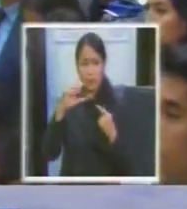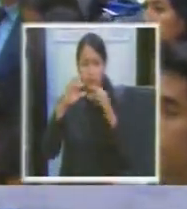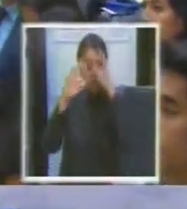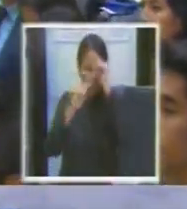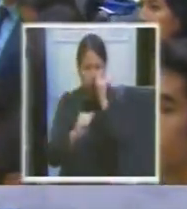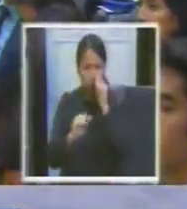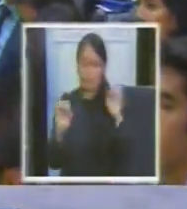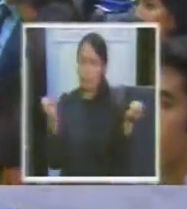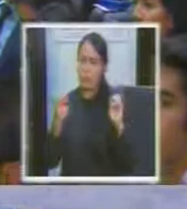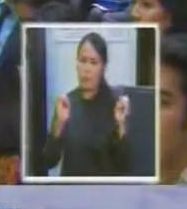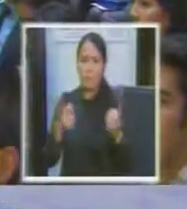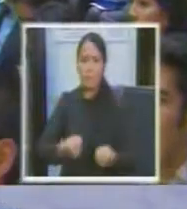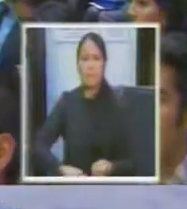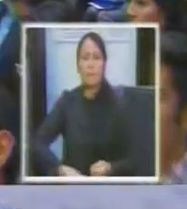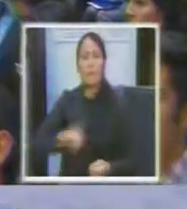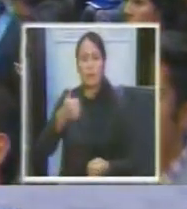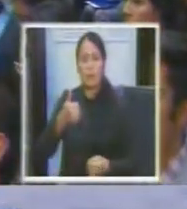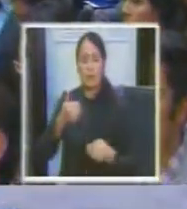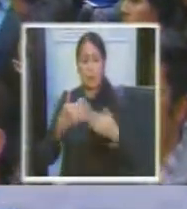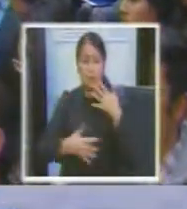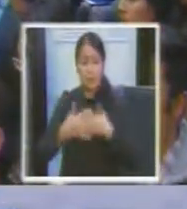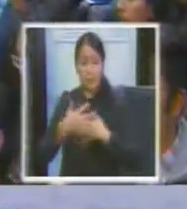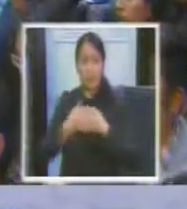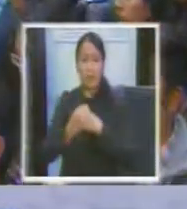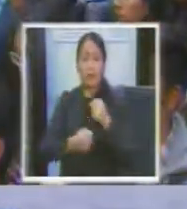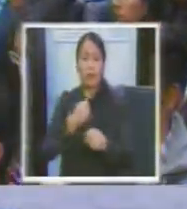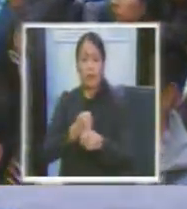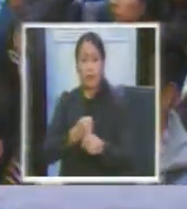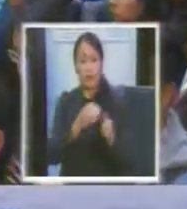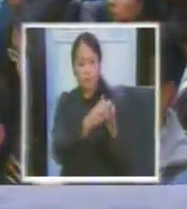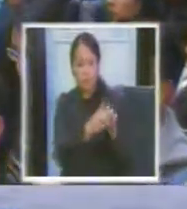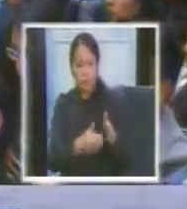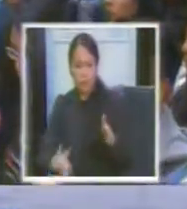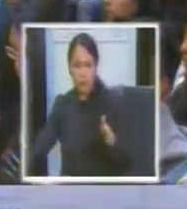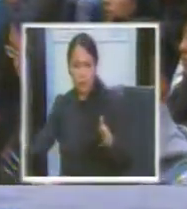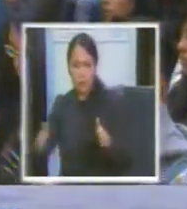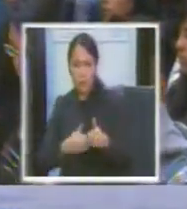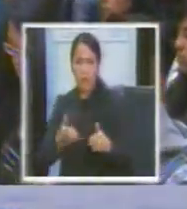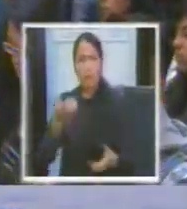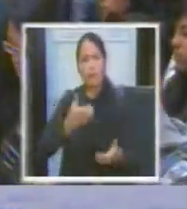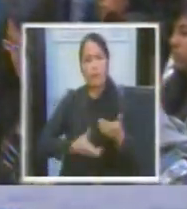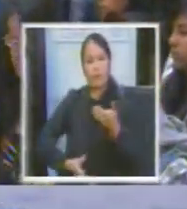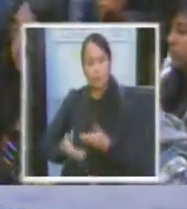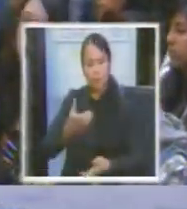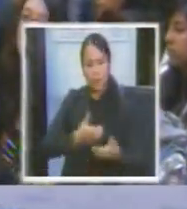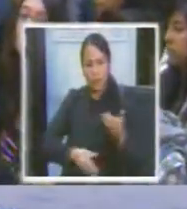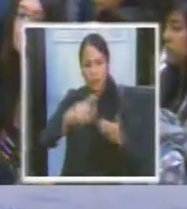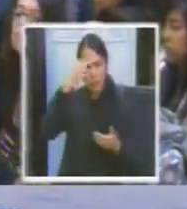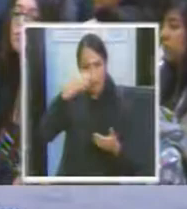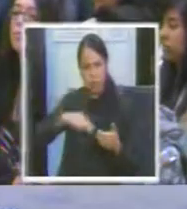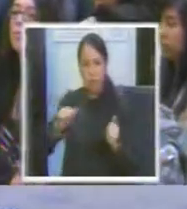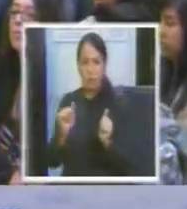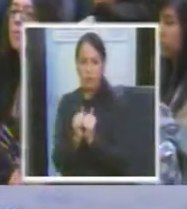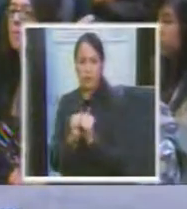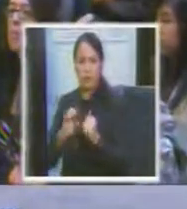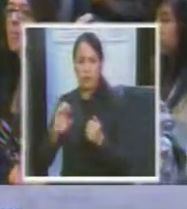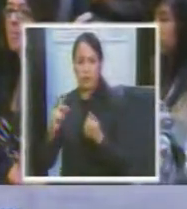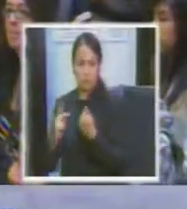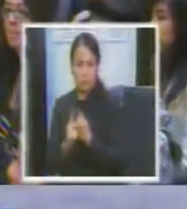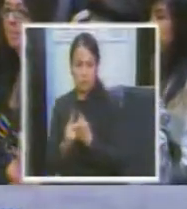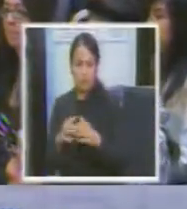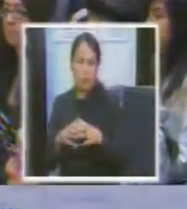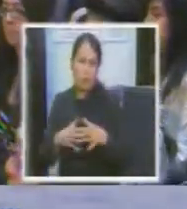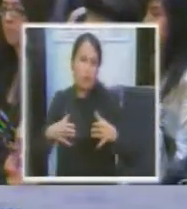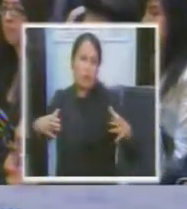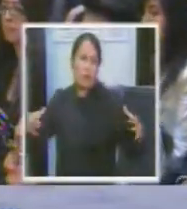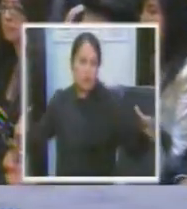En estos 15 años de vigencia, el comercio entre Europa y México ha crecido de una manera muy